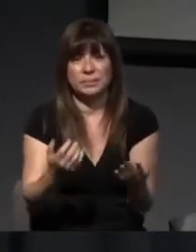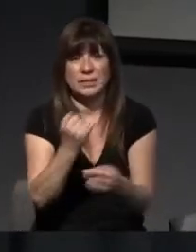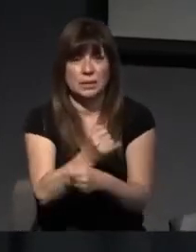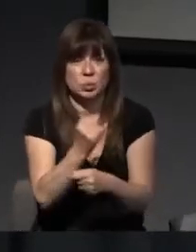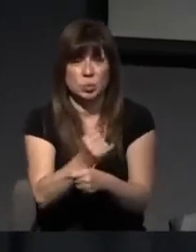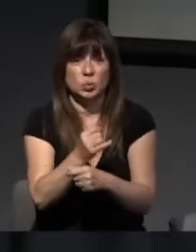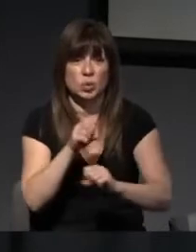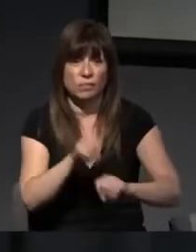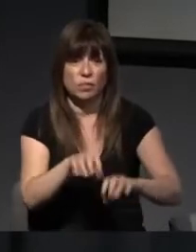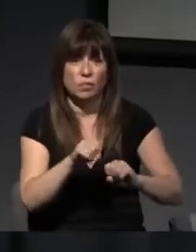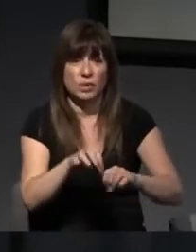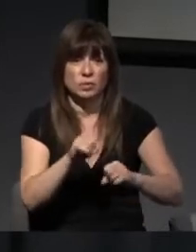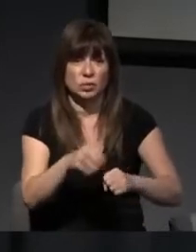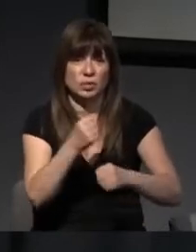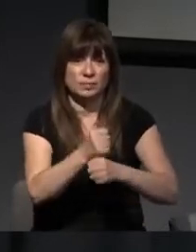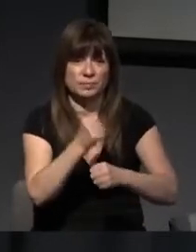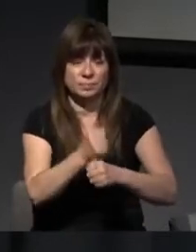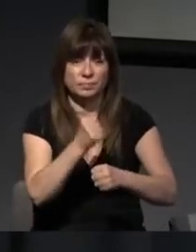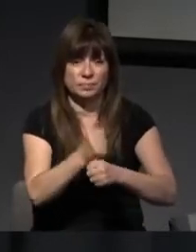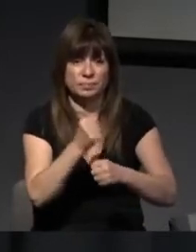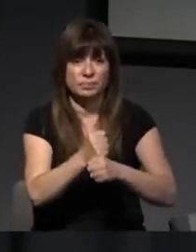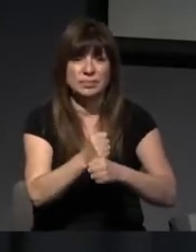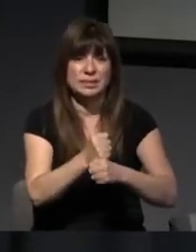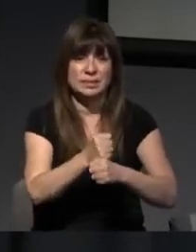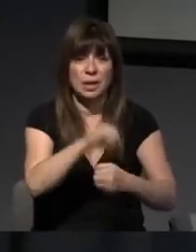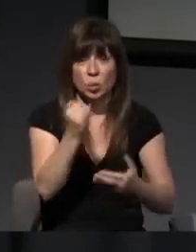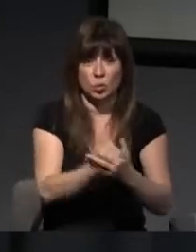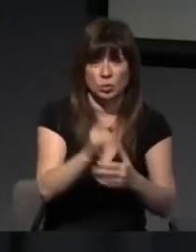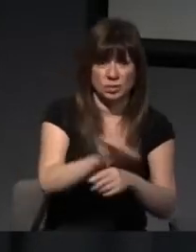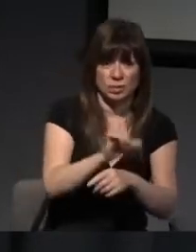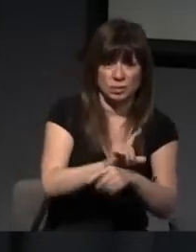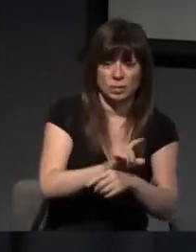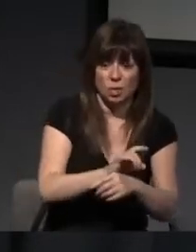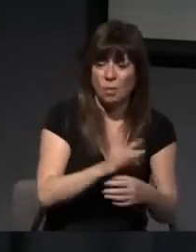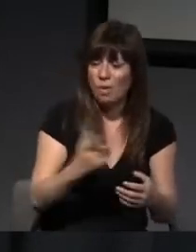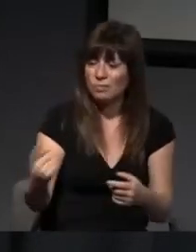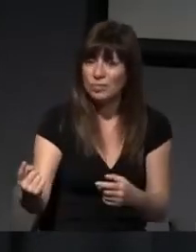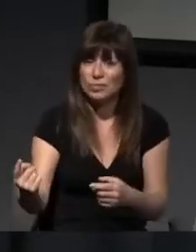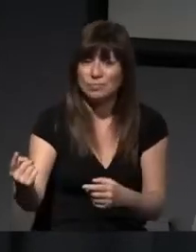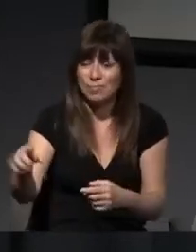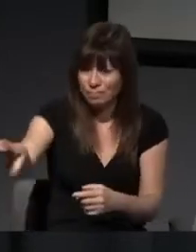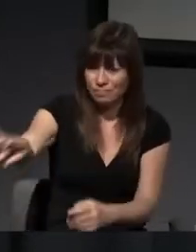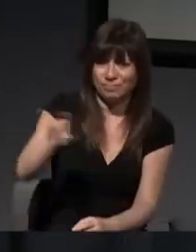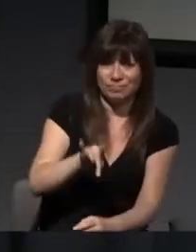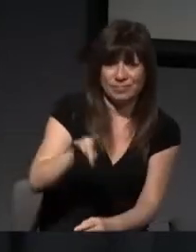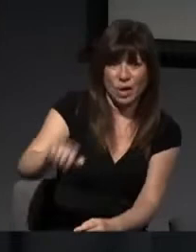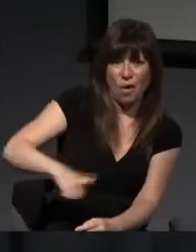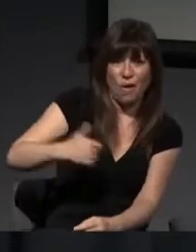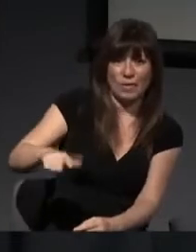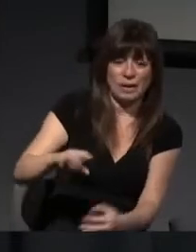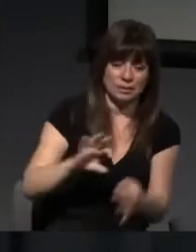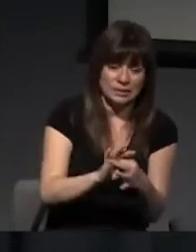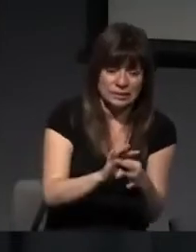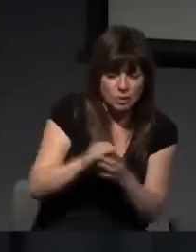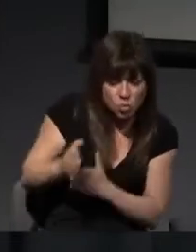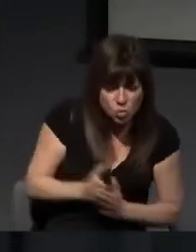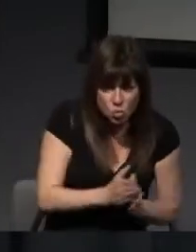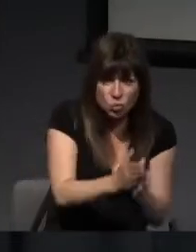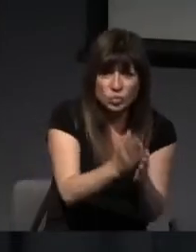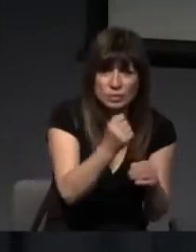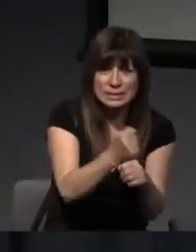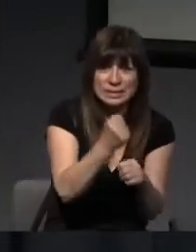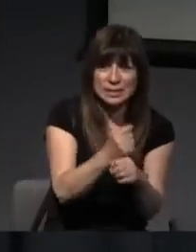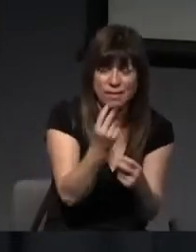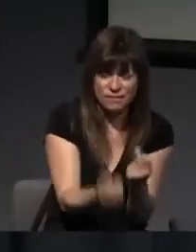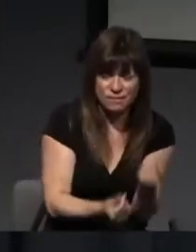instituciones de formación de oficios, de capacitación, de intermediación laboral, con el objeto de conectar a esos jóvenes con una ruta de empleo, ¿no es cierto?, distinta, diversa,